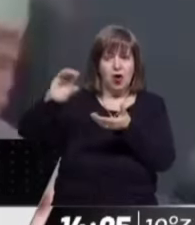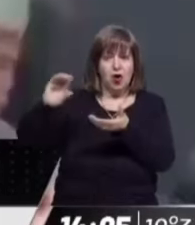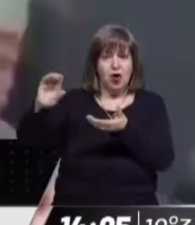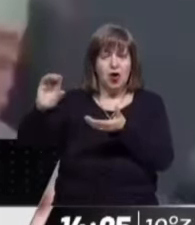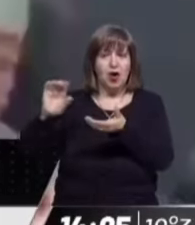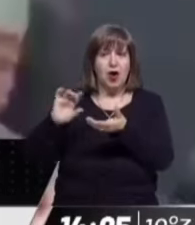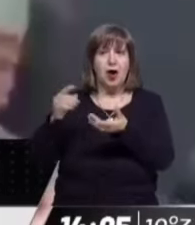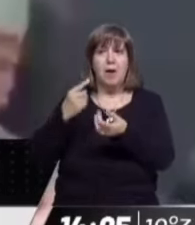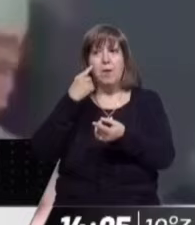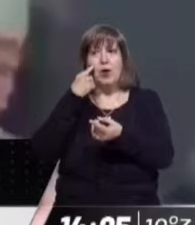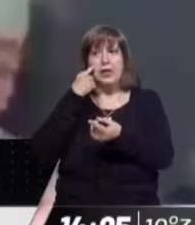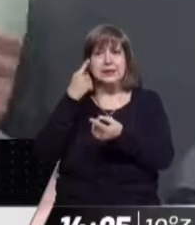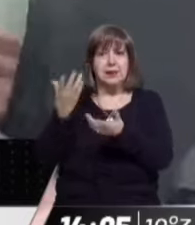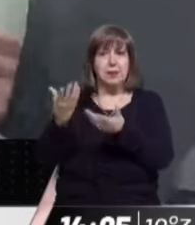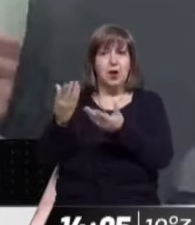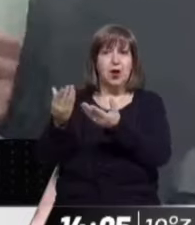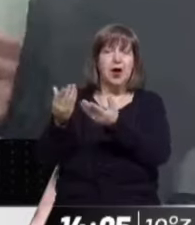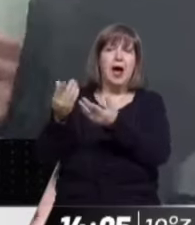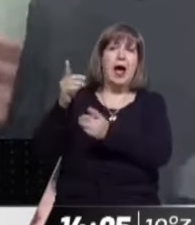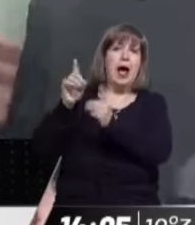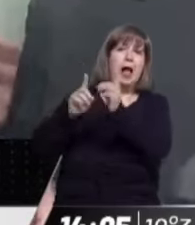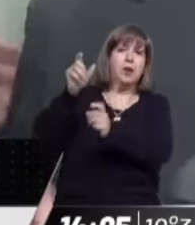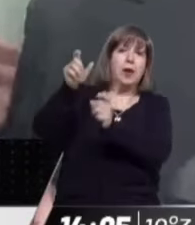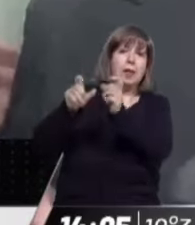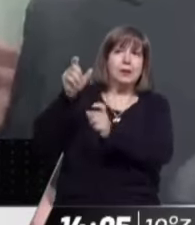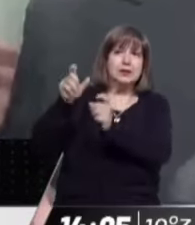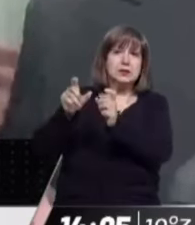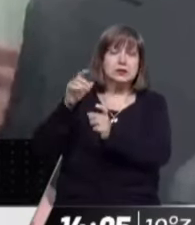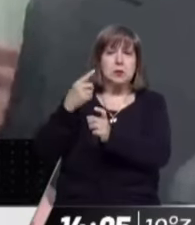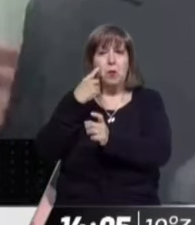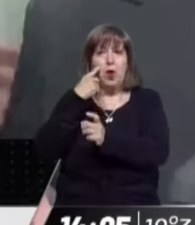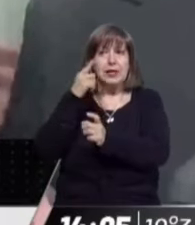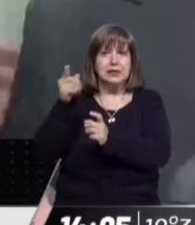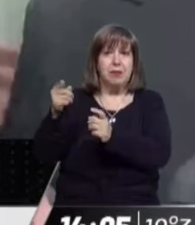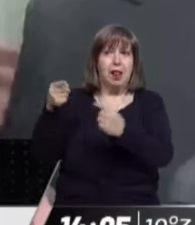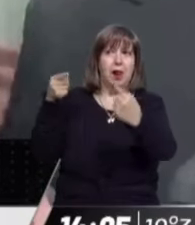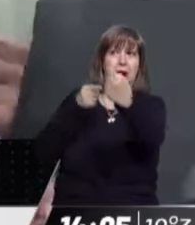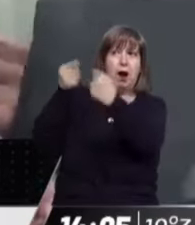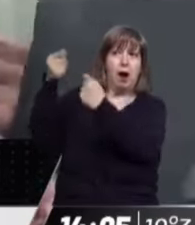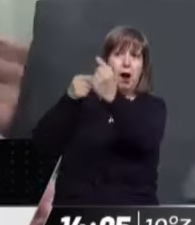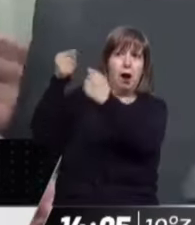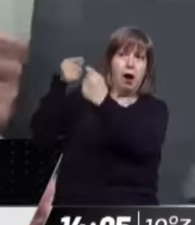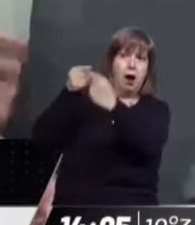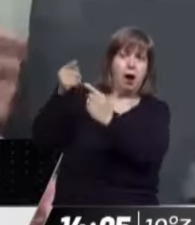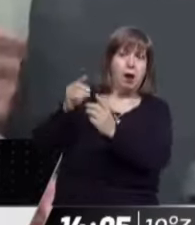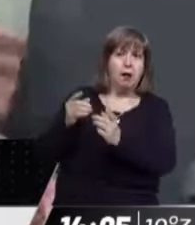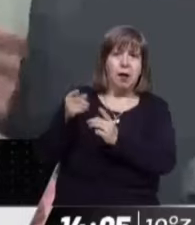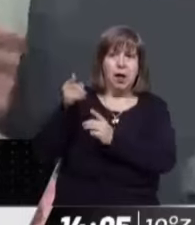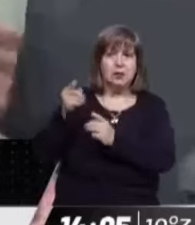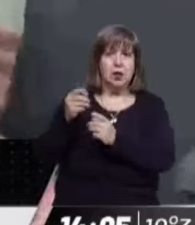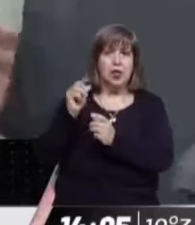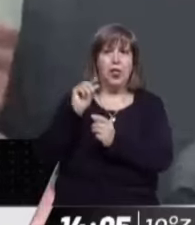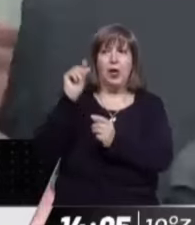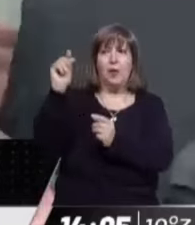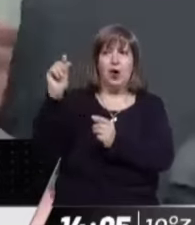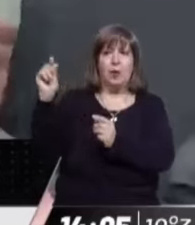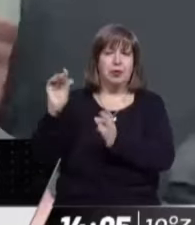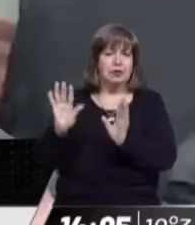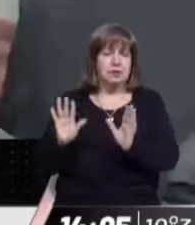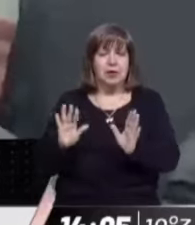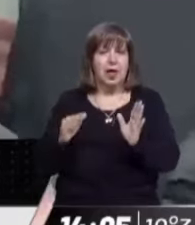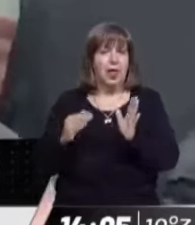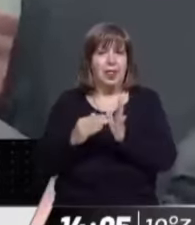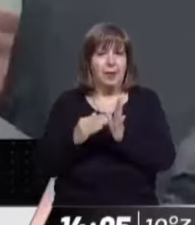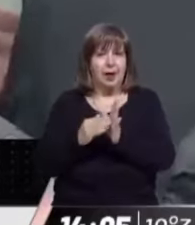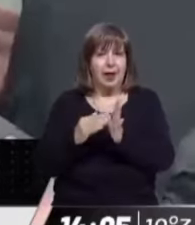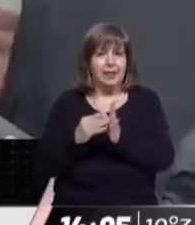corregirla entre municipios y alguien cree que entre los municipios se van a poner de acuerdo para sacarse entre ellos, bueno,